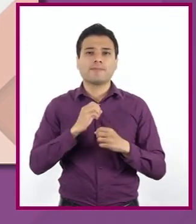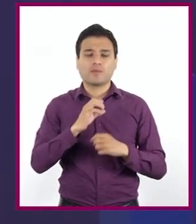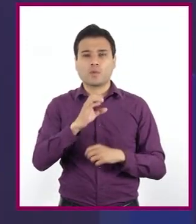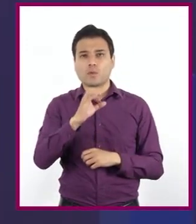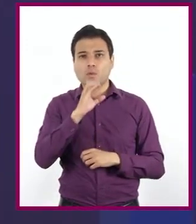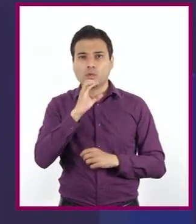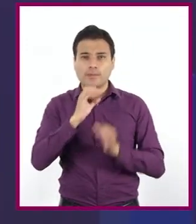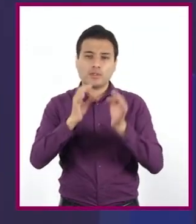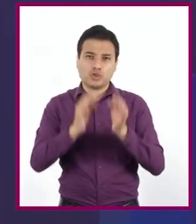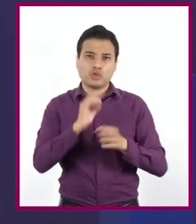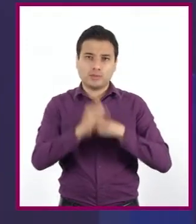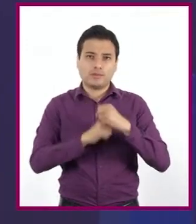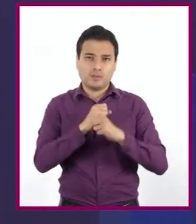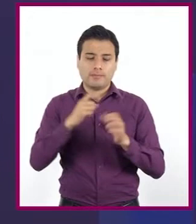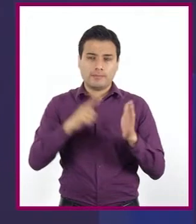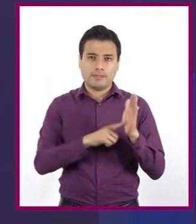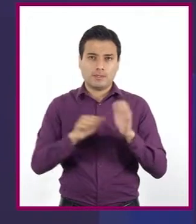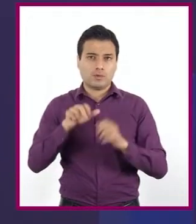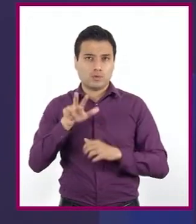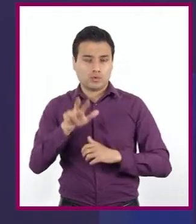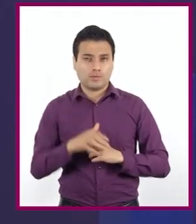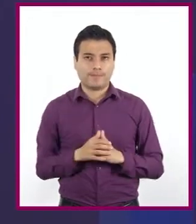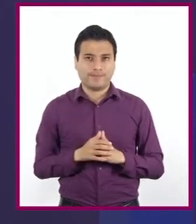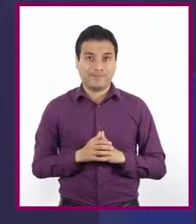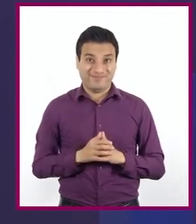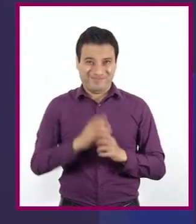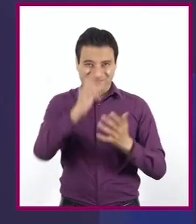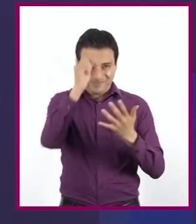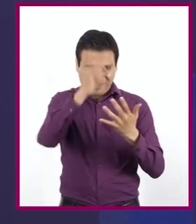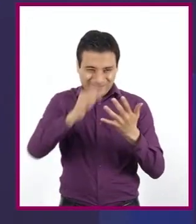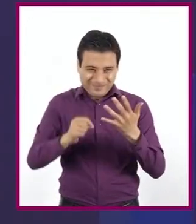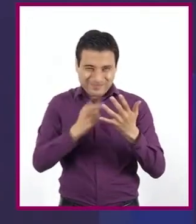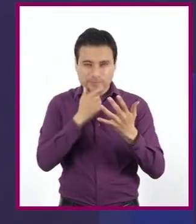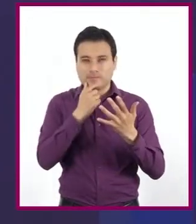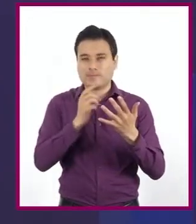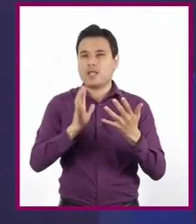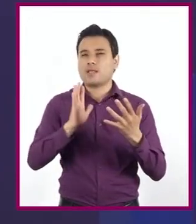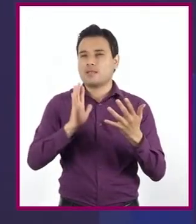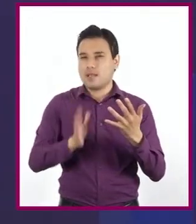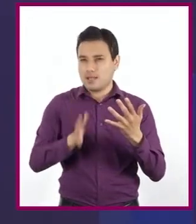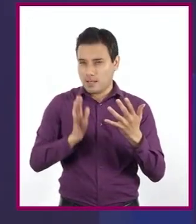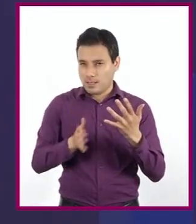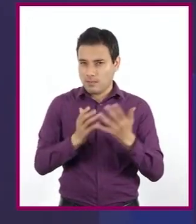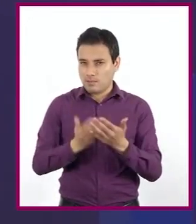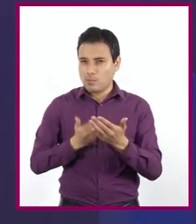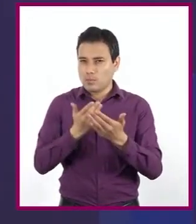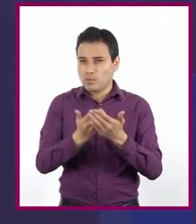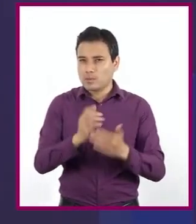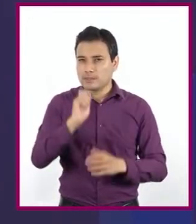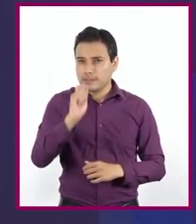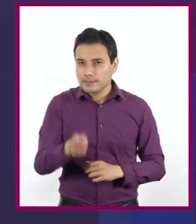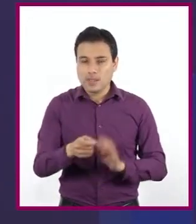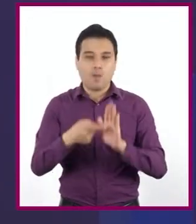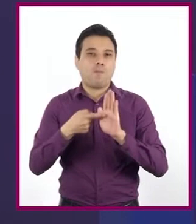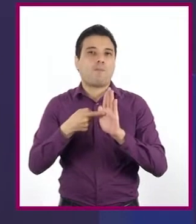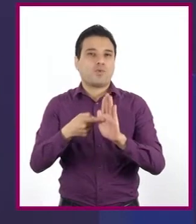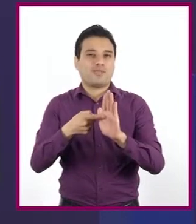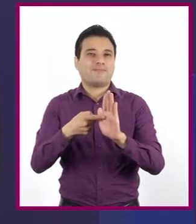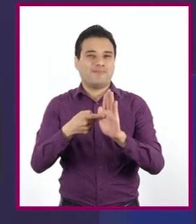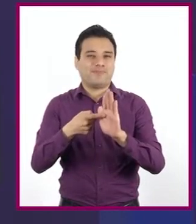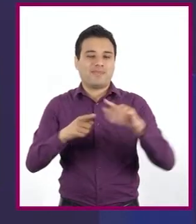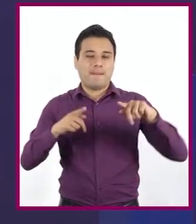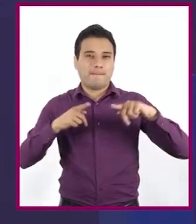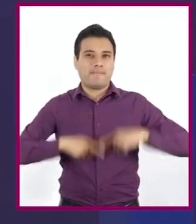1618. Según estos elementos, entiendo que el planteamiento también nos presenta a los personajes,